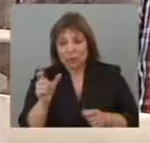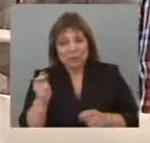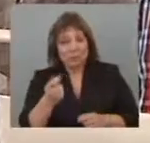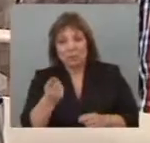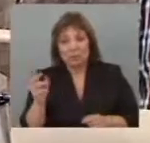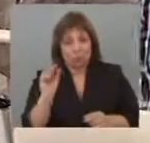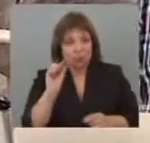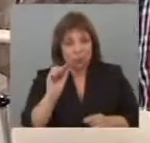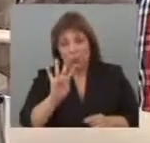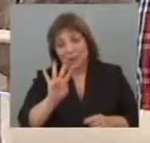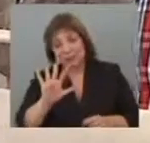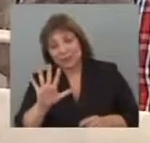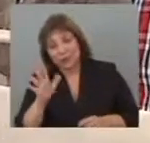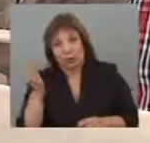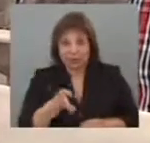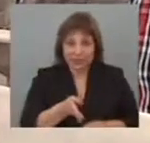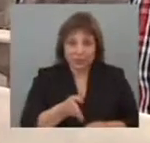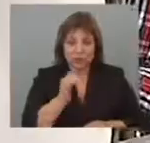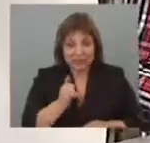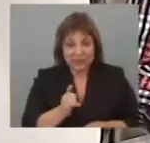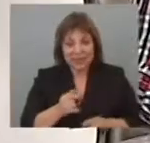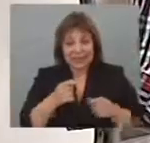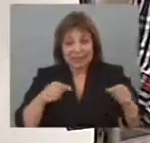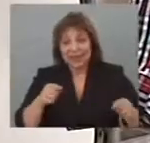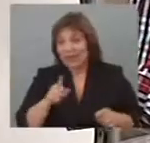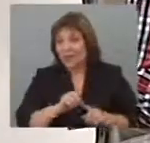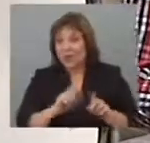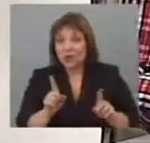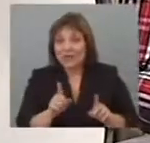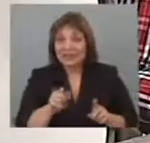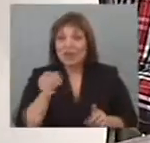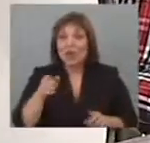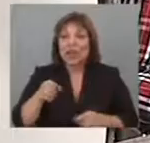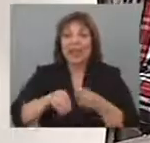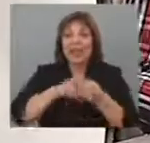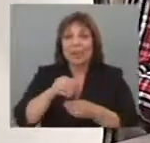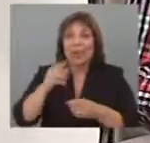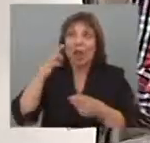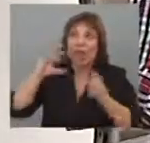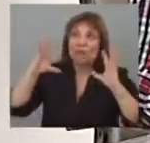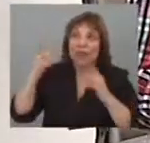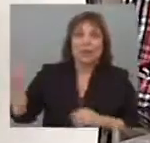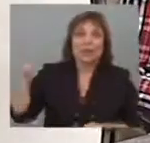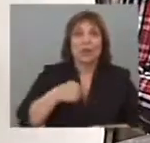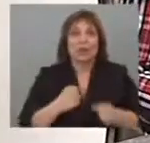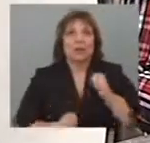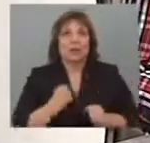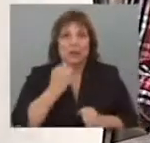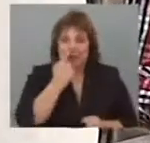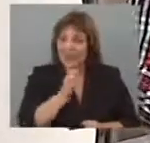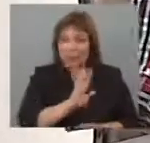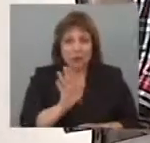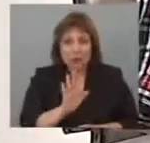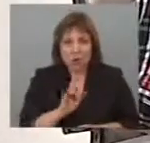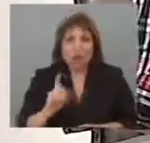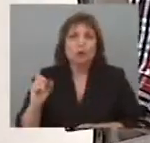que 4 o 5%. O sea que esos patrones que vemos no es porque pertenezcan a hogares violentos, sino que son patrones que tenemos en